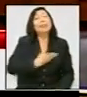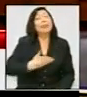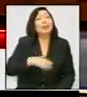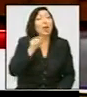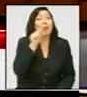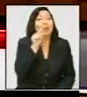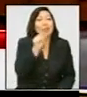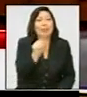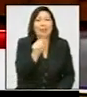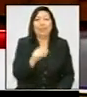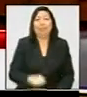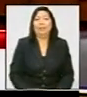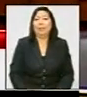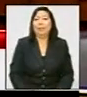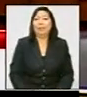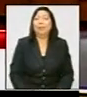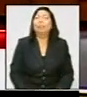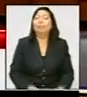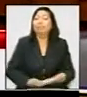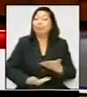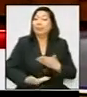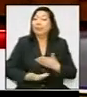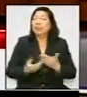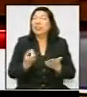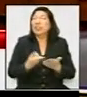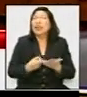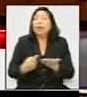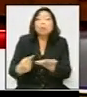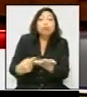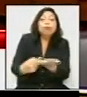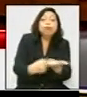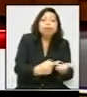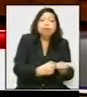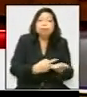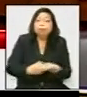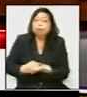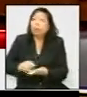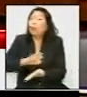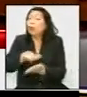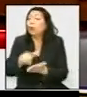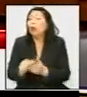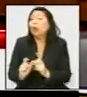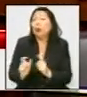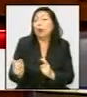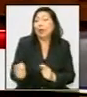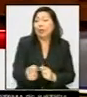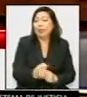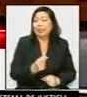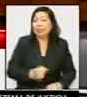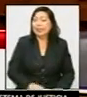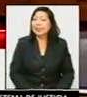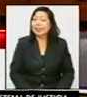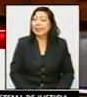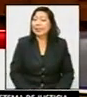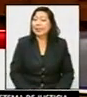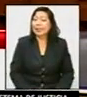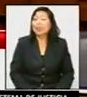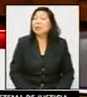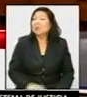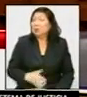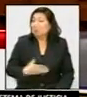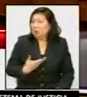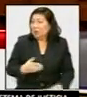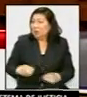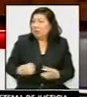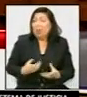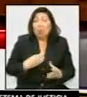que retome la búsqueda del consenso. ¿Para qué concluya? Se puede hacer